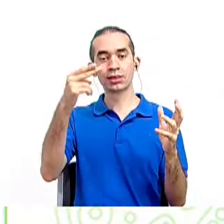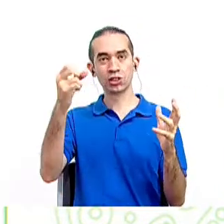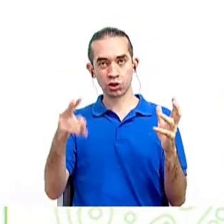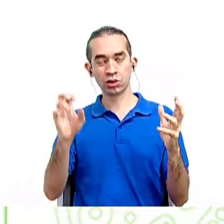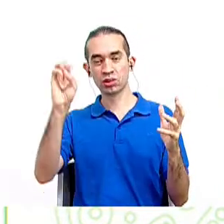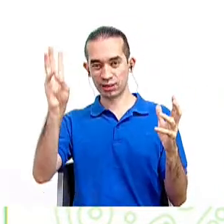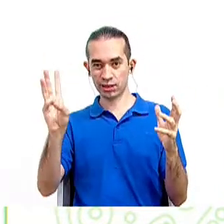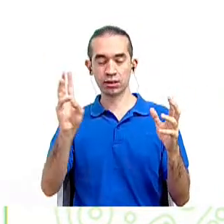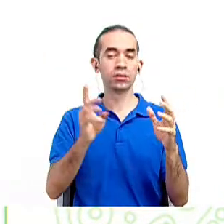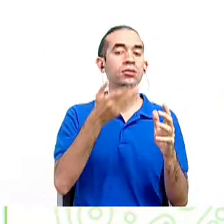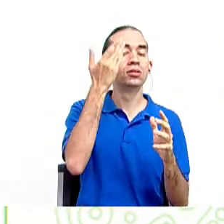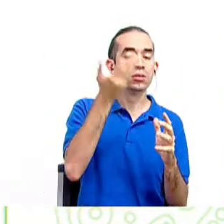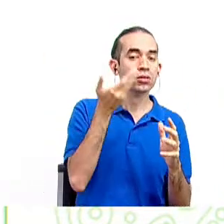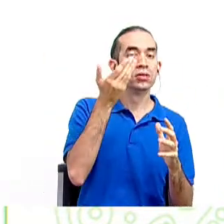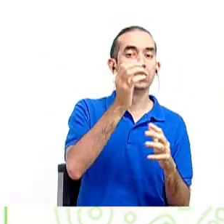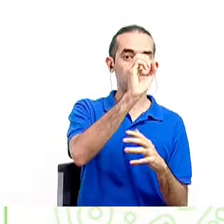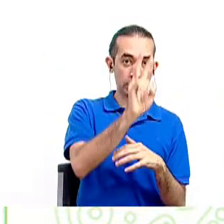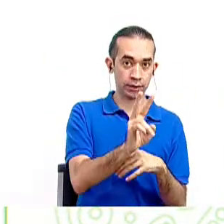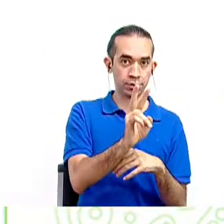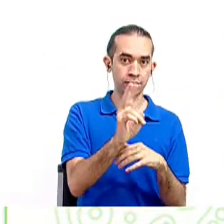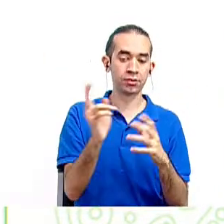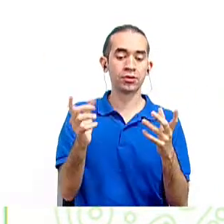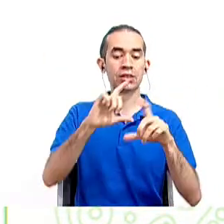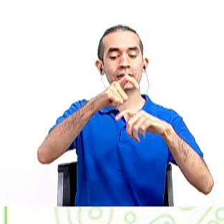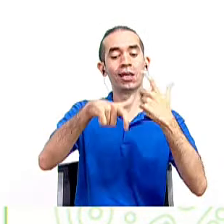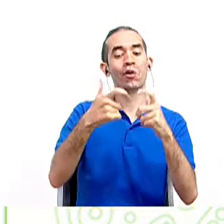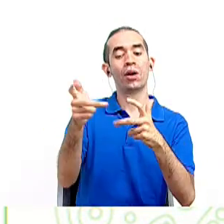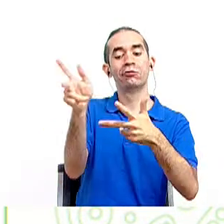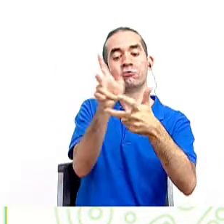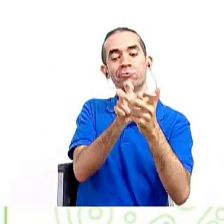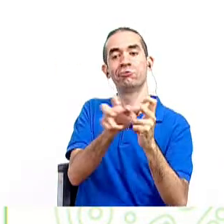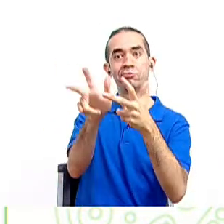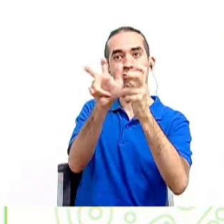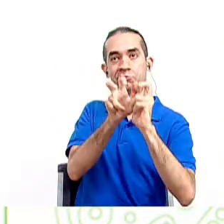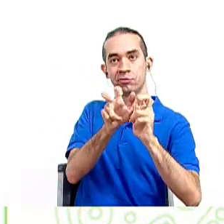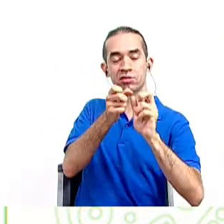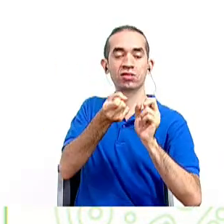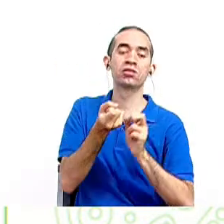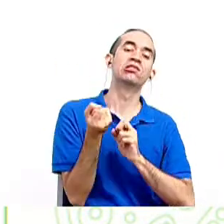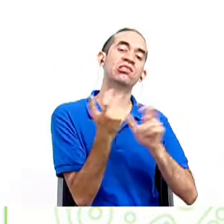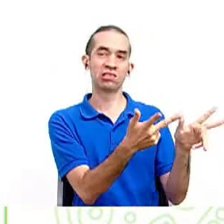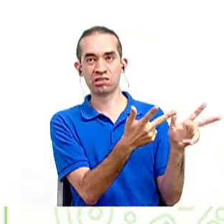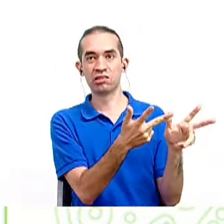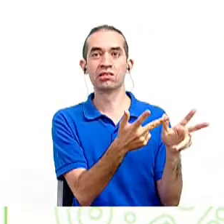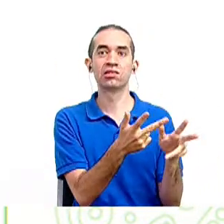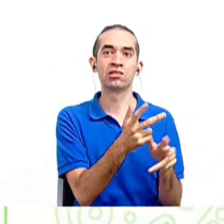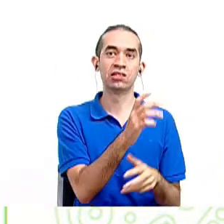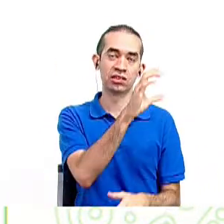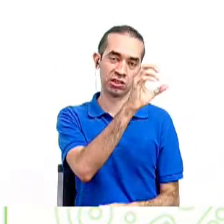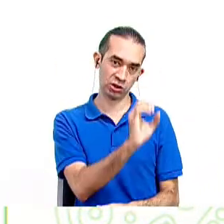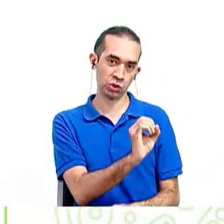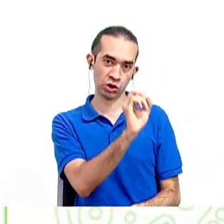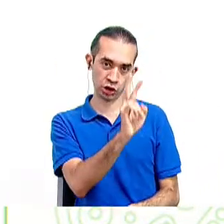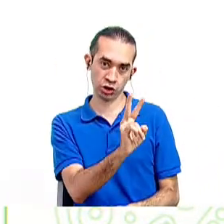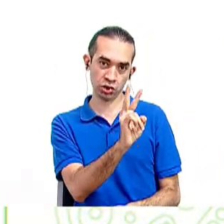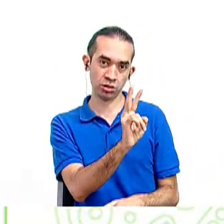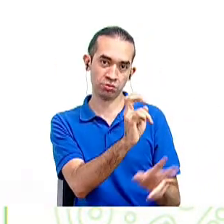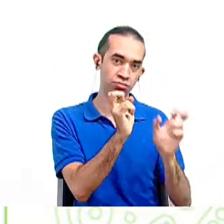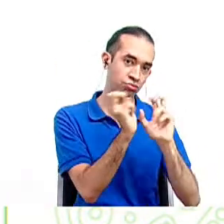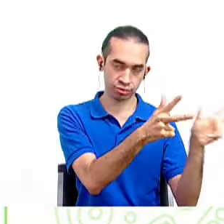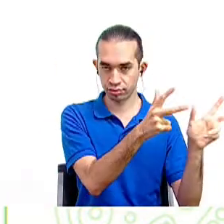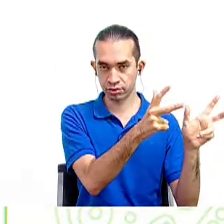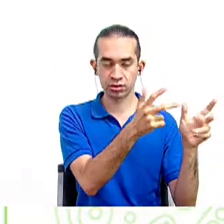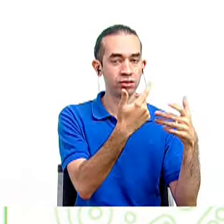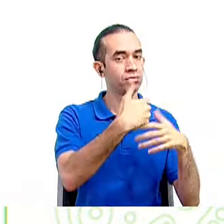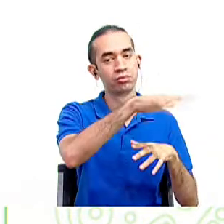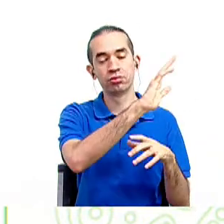y cuando yo hago el proceso de la respiración celular, voy a eliminar como un desecho dióxido de carbono, que es el que yo